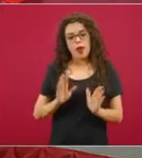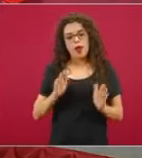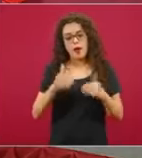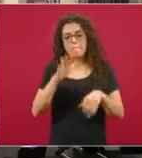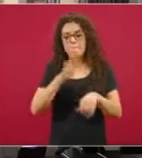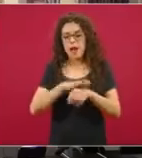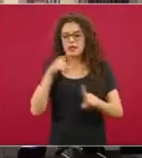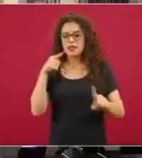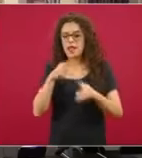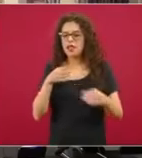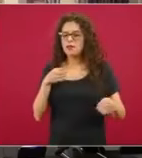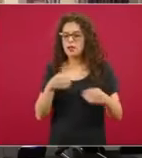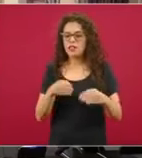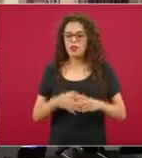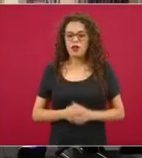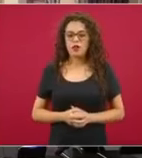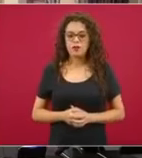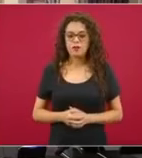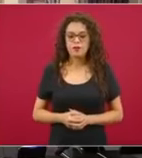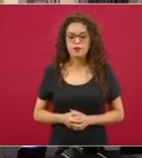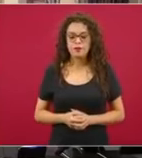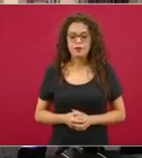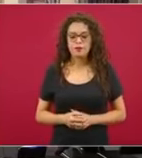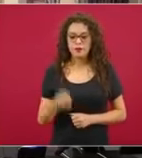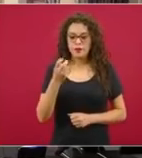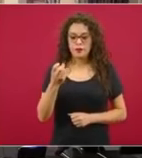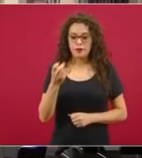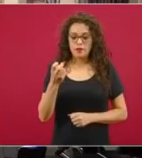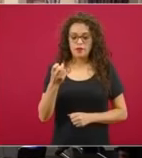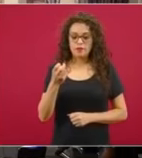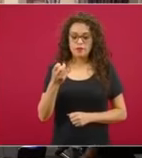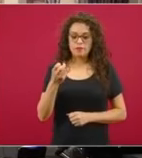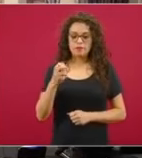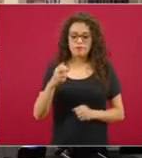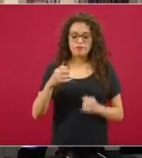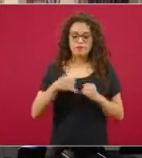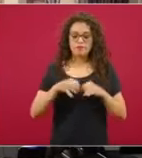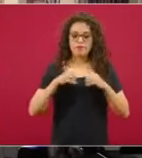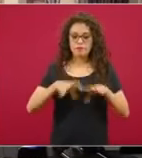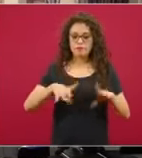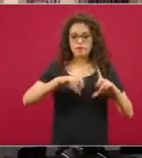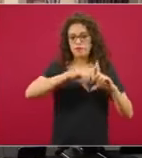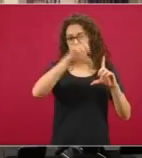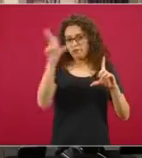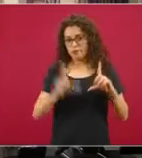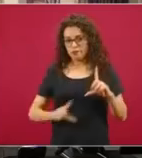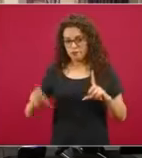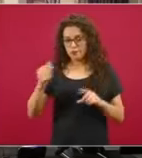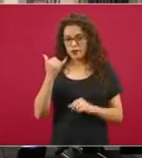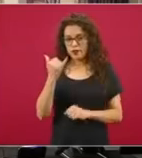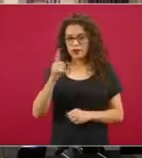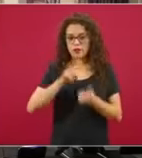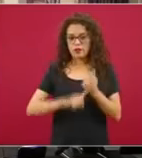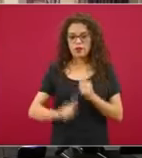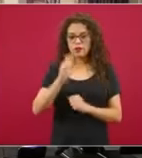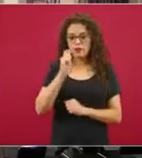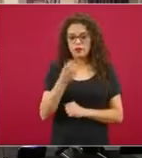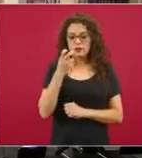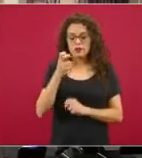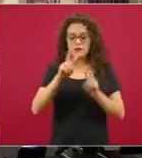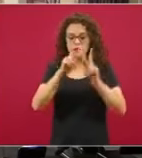Bien, esta sería la actualización de la información nacional y un poco la comunicación del